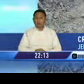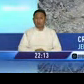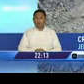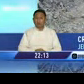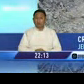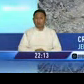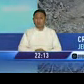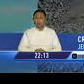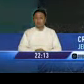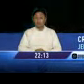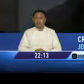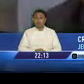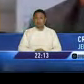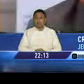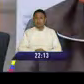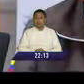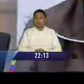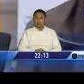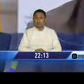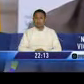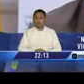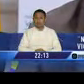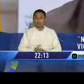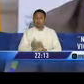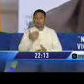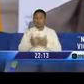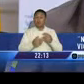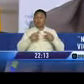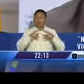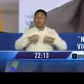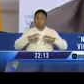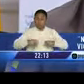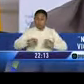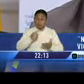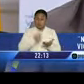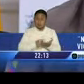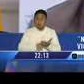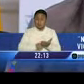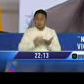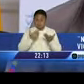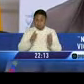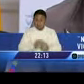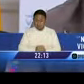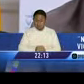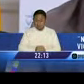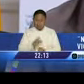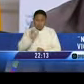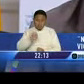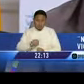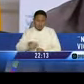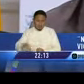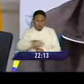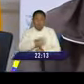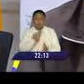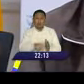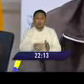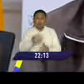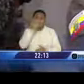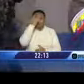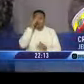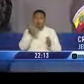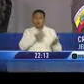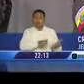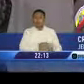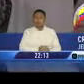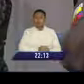entra el proceso de análisis, se determinará cuál fue, si es que hay cómo determinar.